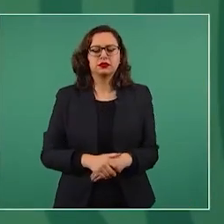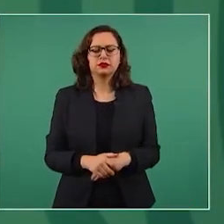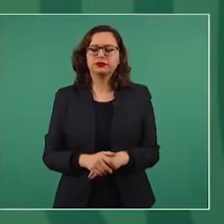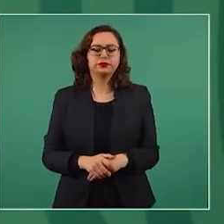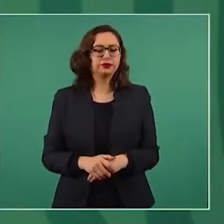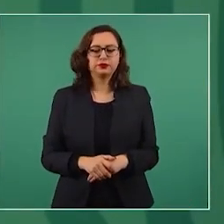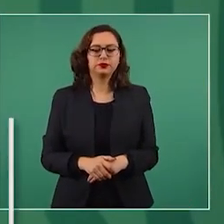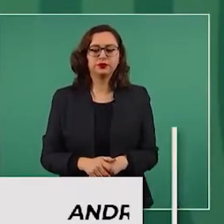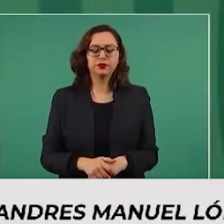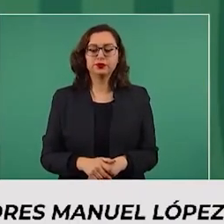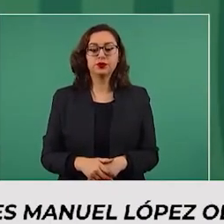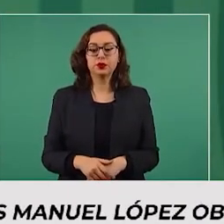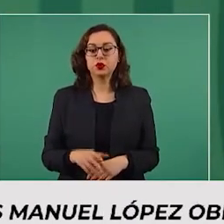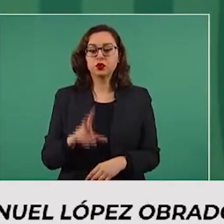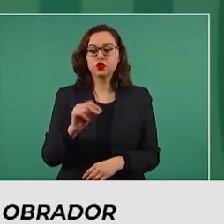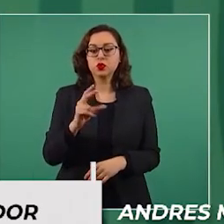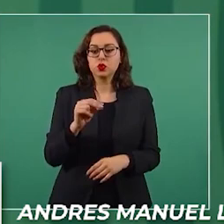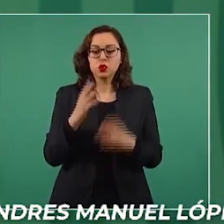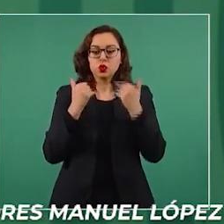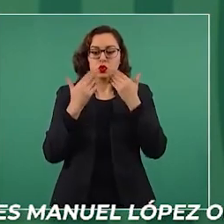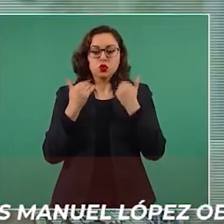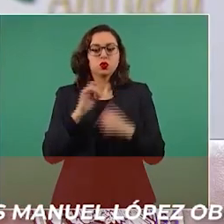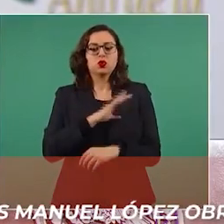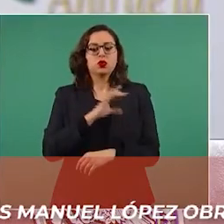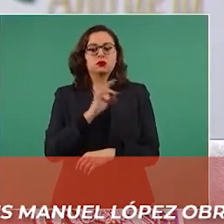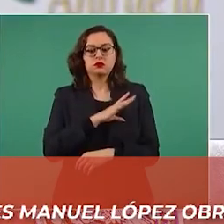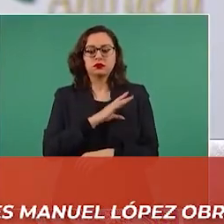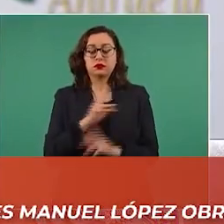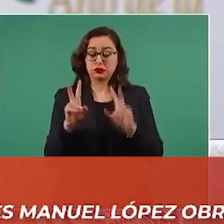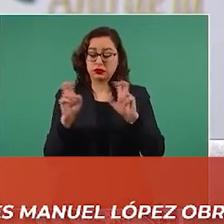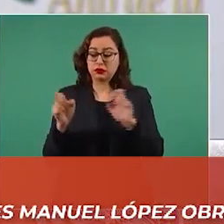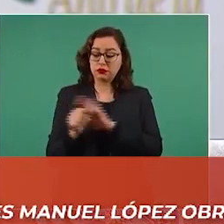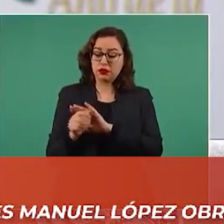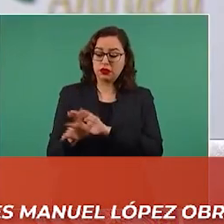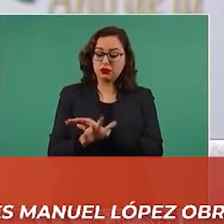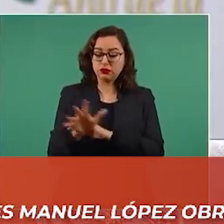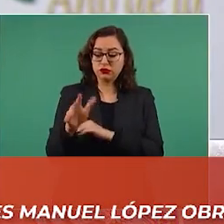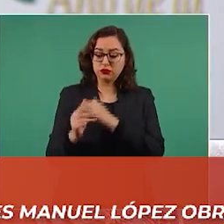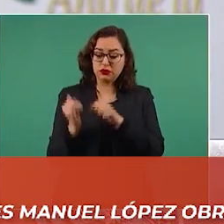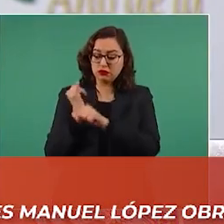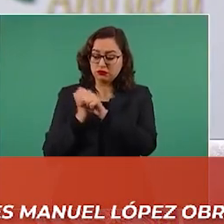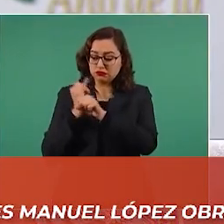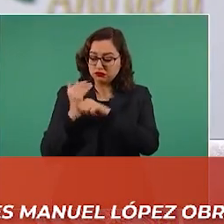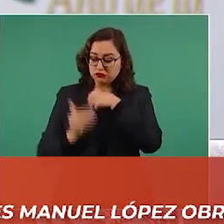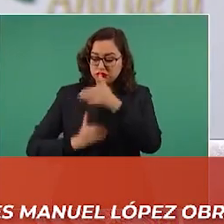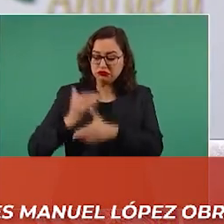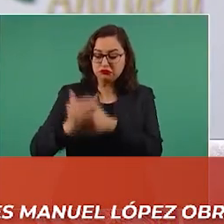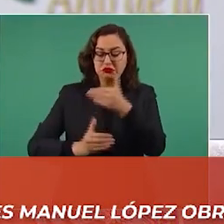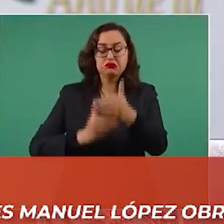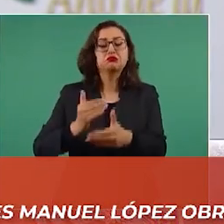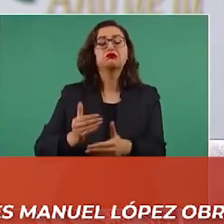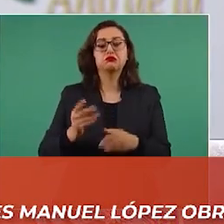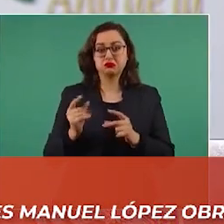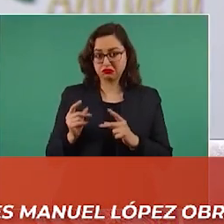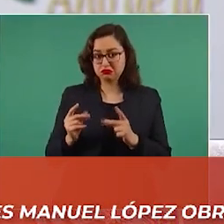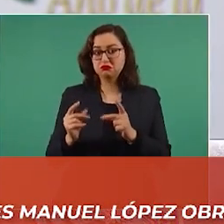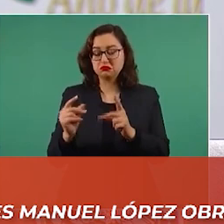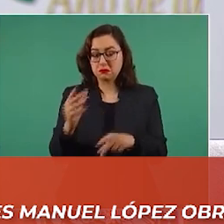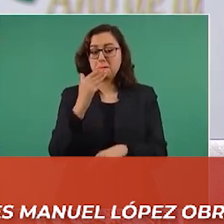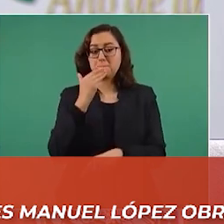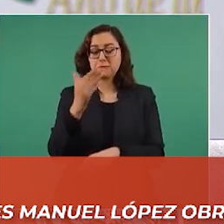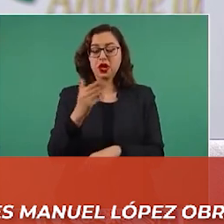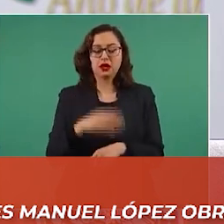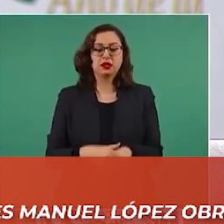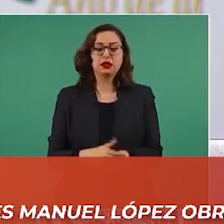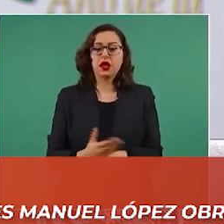en la investigación. En el caso de Ayotzinapa, acabamos de tener una reunión